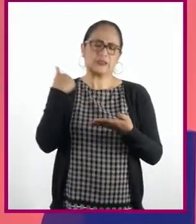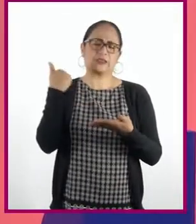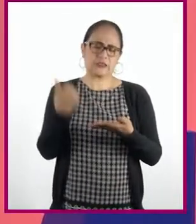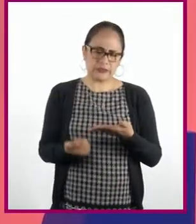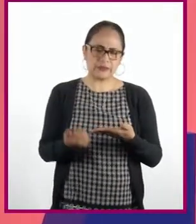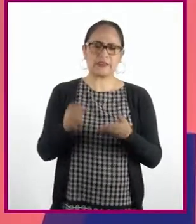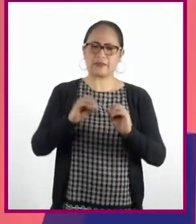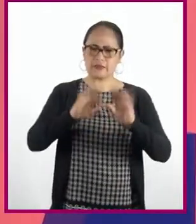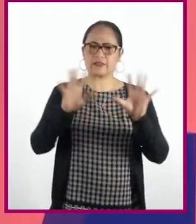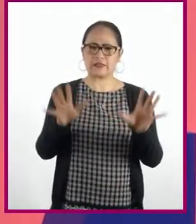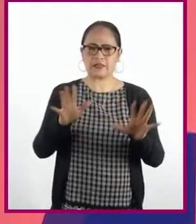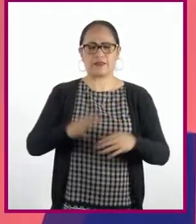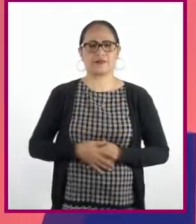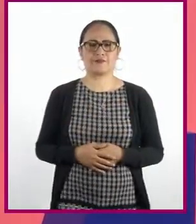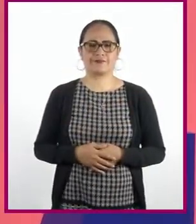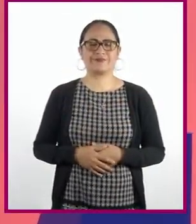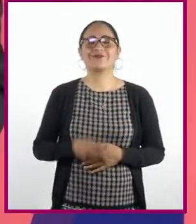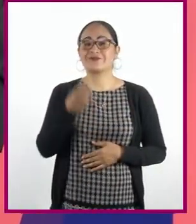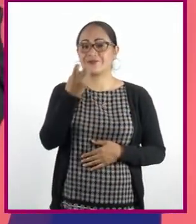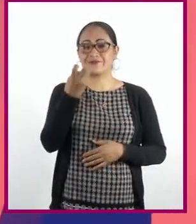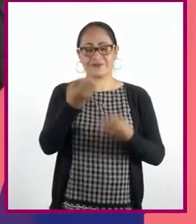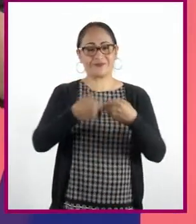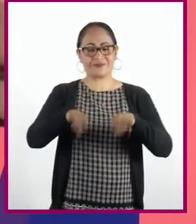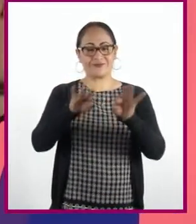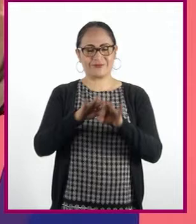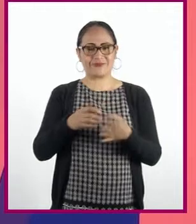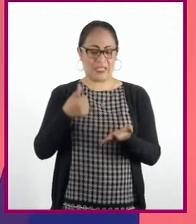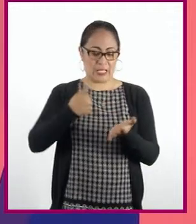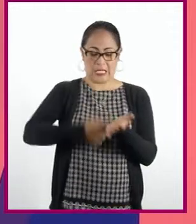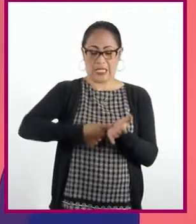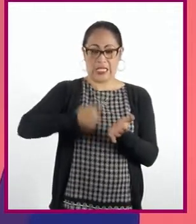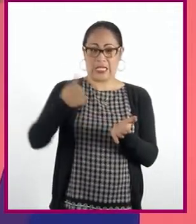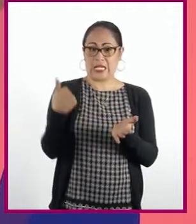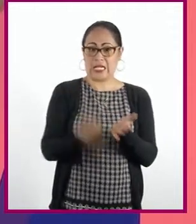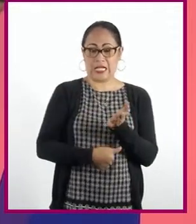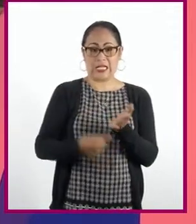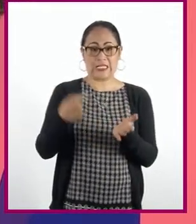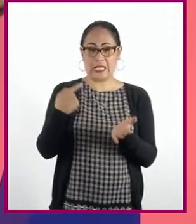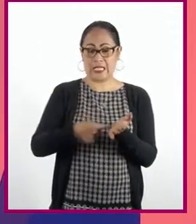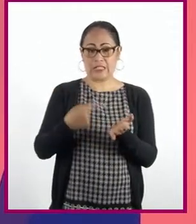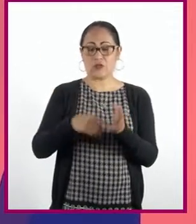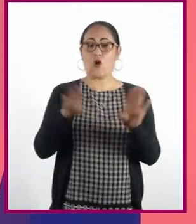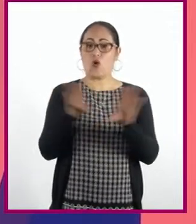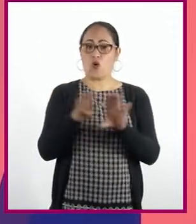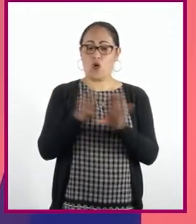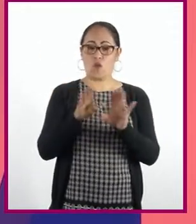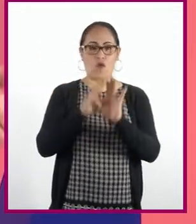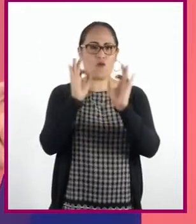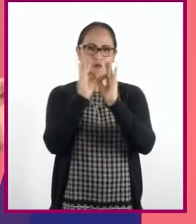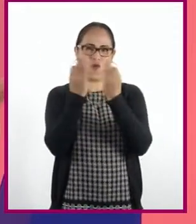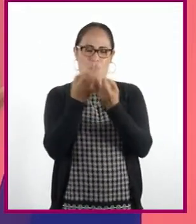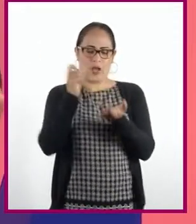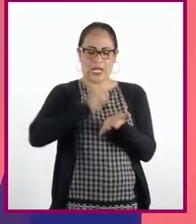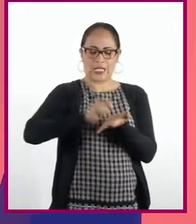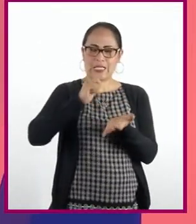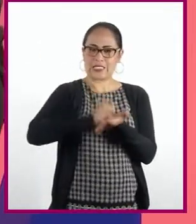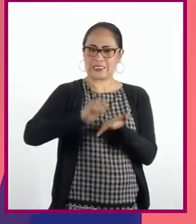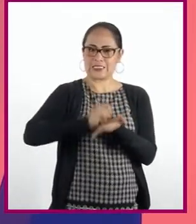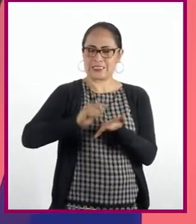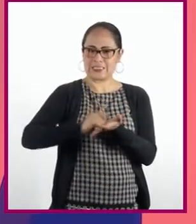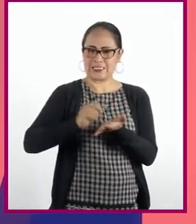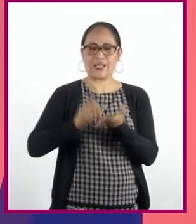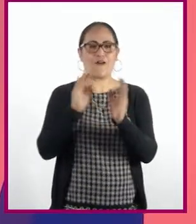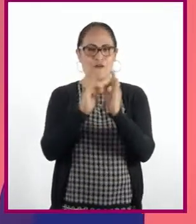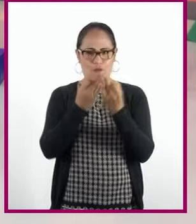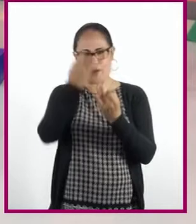tratar. ¡Qué importante! Veo que la carta es un gran ejemplo de cómo el lenguaje escrito es un excelente mecanismo para